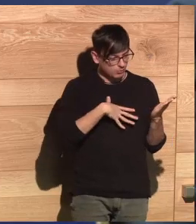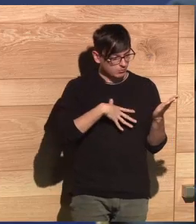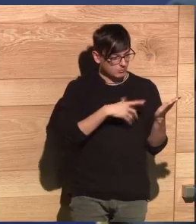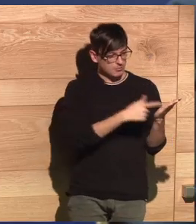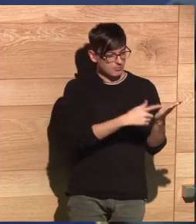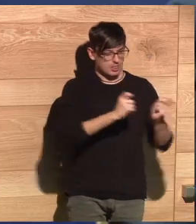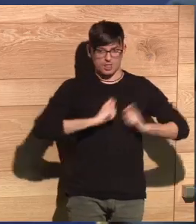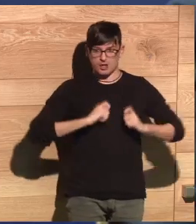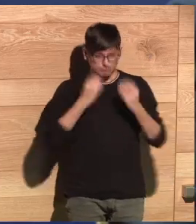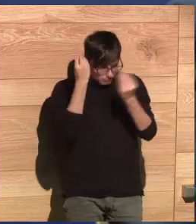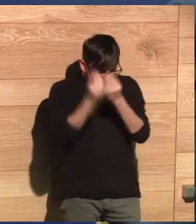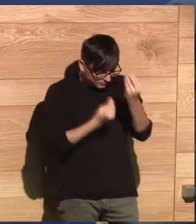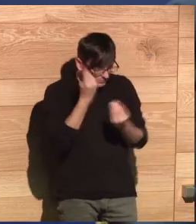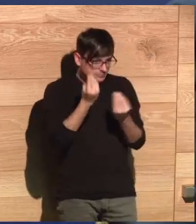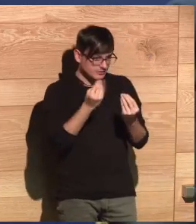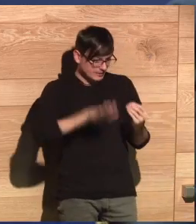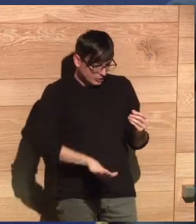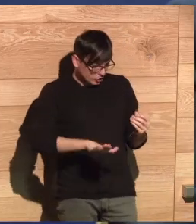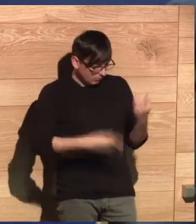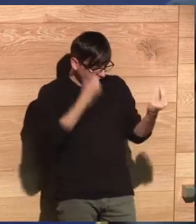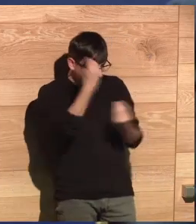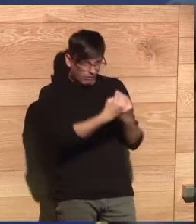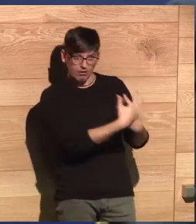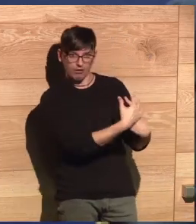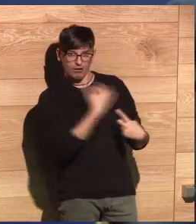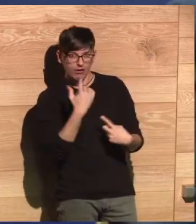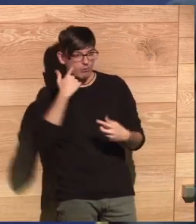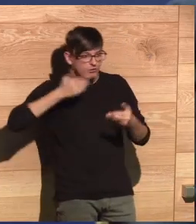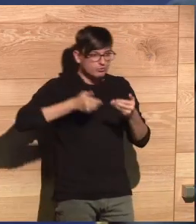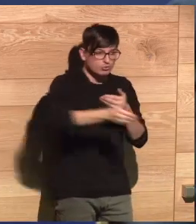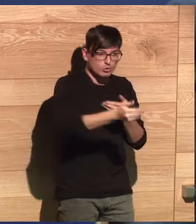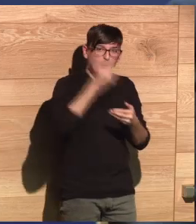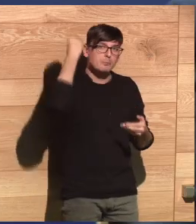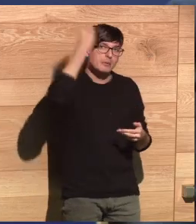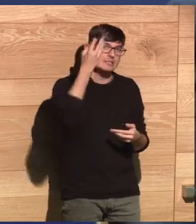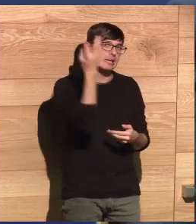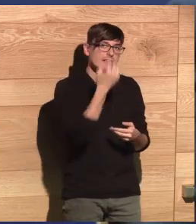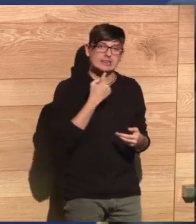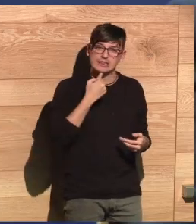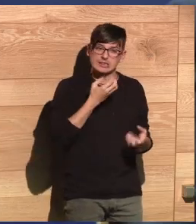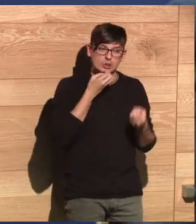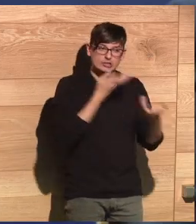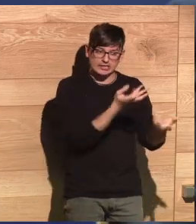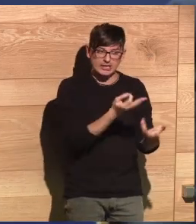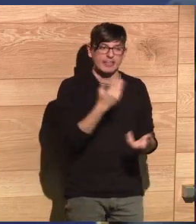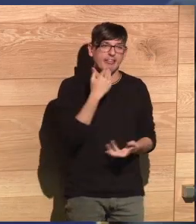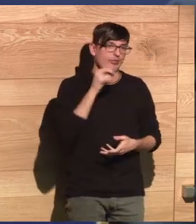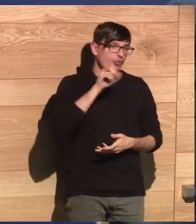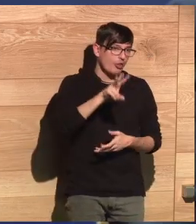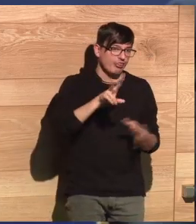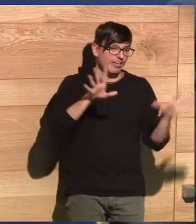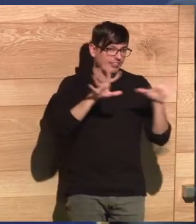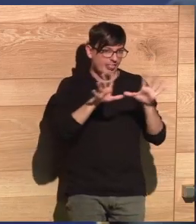muy, muy bonito ver esas cabezas dentro de unos años y ver qué van a pensar y qué van a decir esos niños que tengan 10 años, 12 años, que